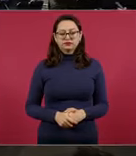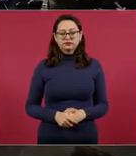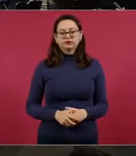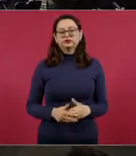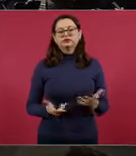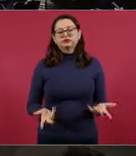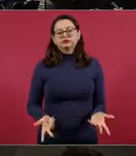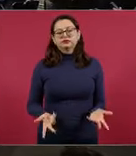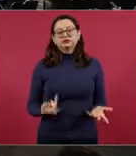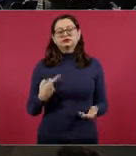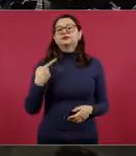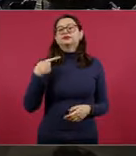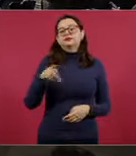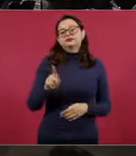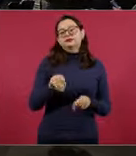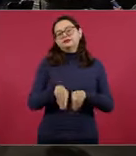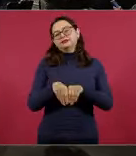tecnocrático